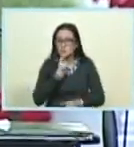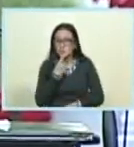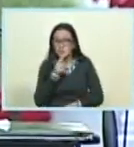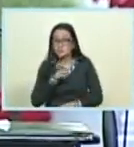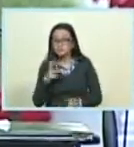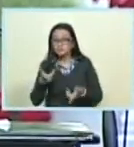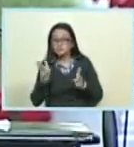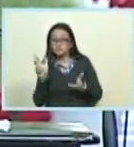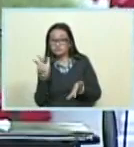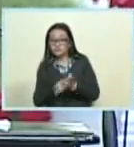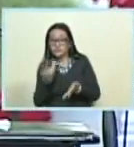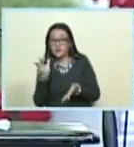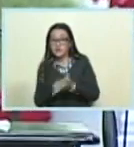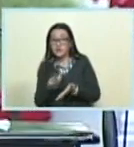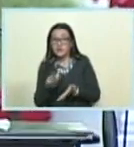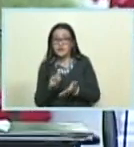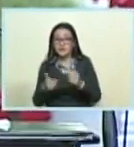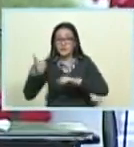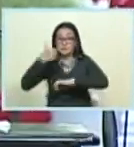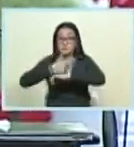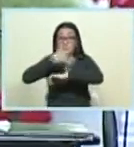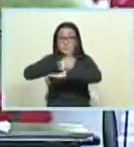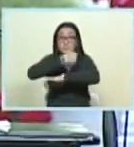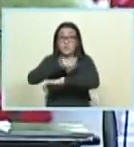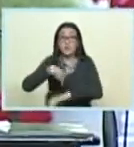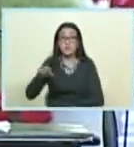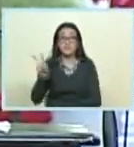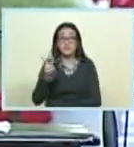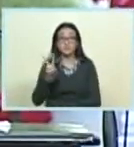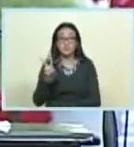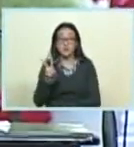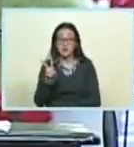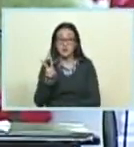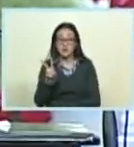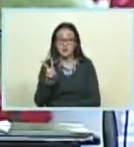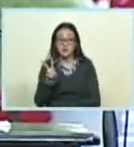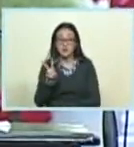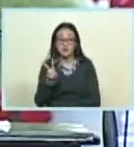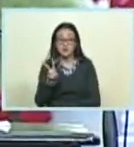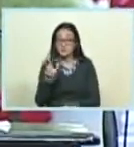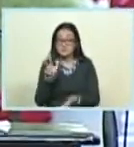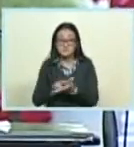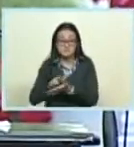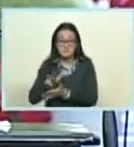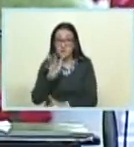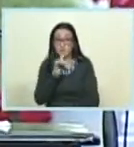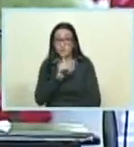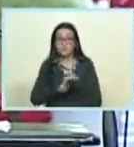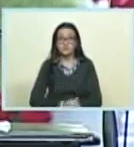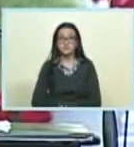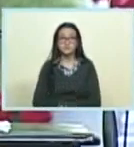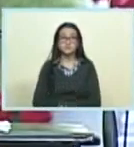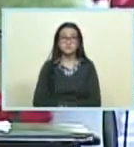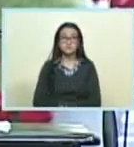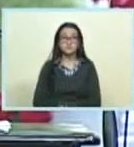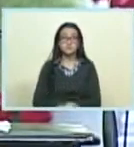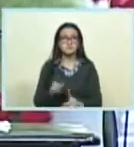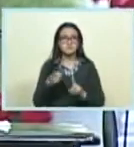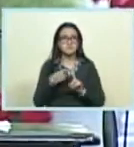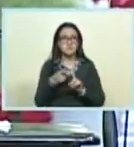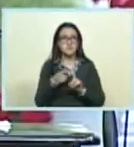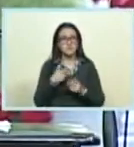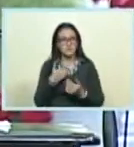la autorización debida de las altas autoridades de Venezuela. Yo quiero, en primer